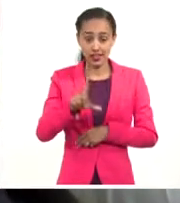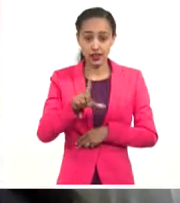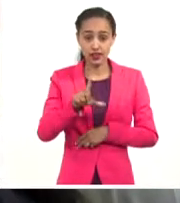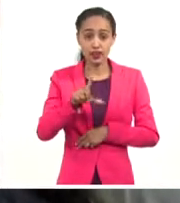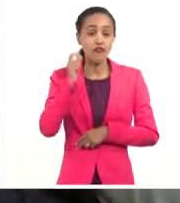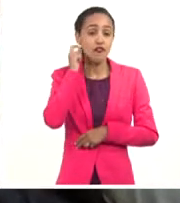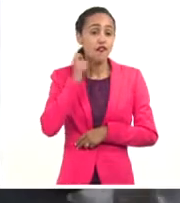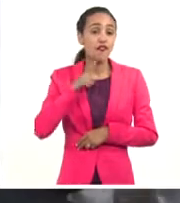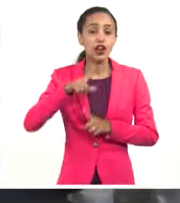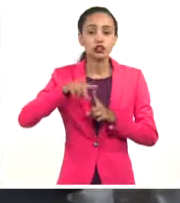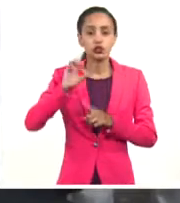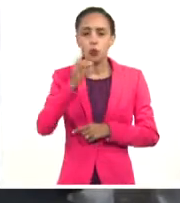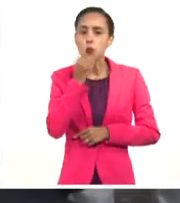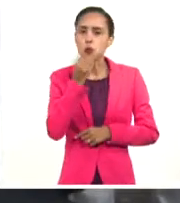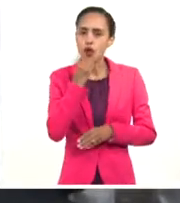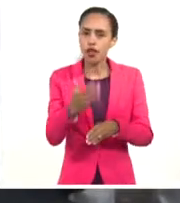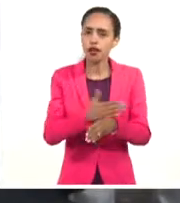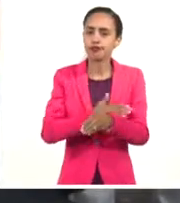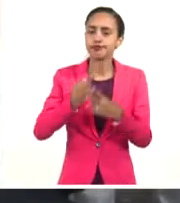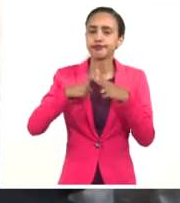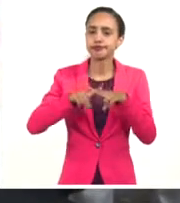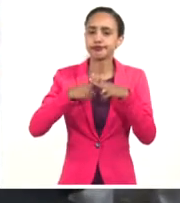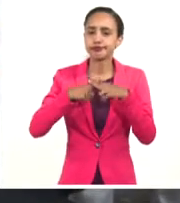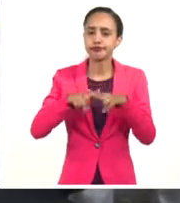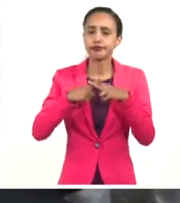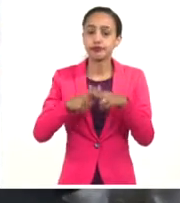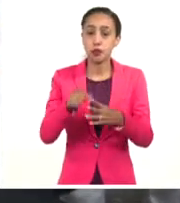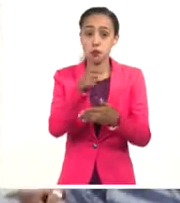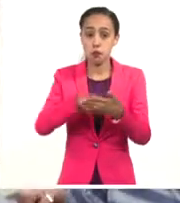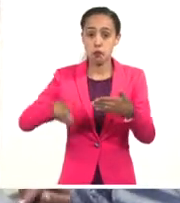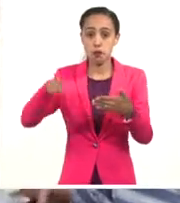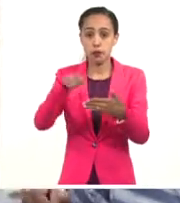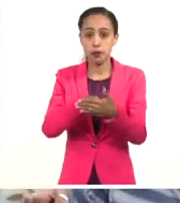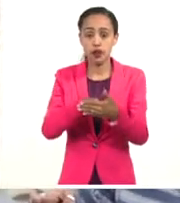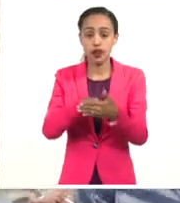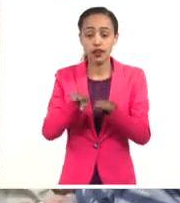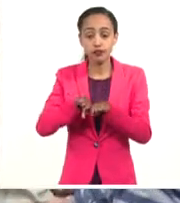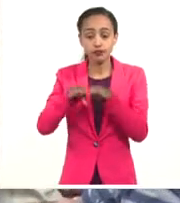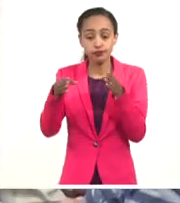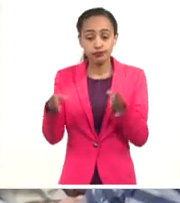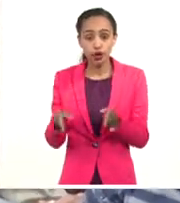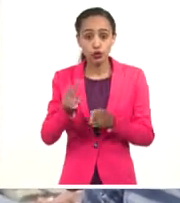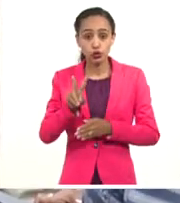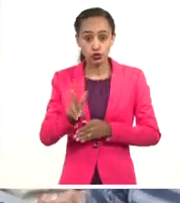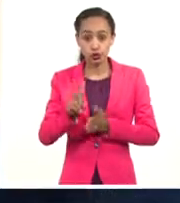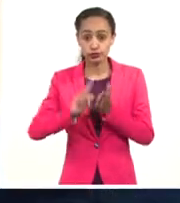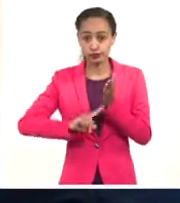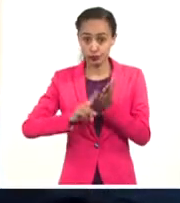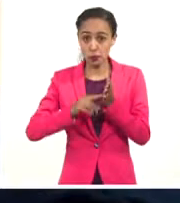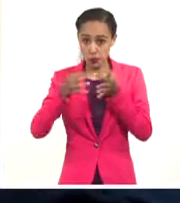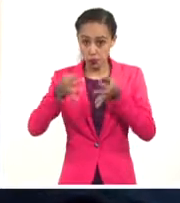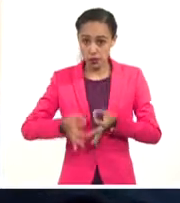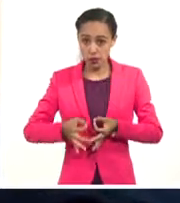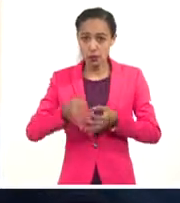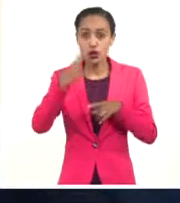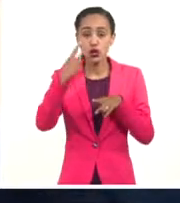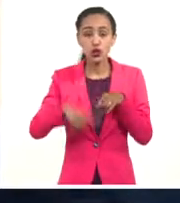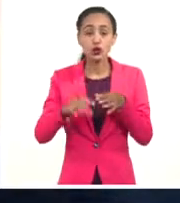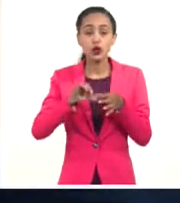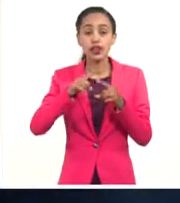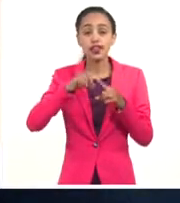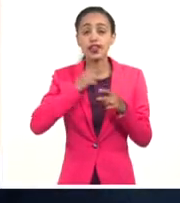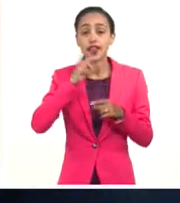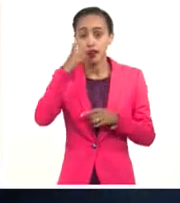que permitirá adelantar los mantenimientos y reparaciones previstos en la unidad 2 de esa propia central y en la antonio guiteras de